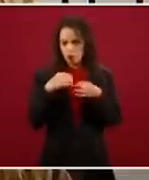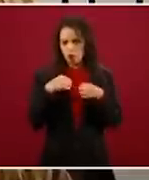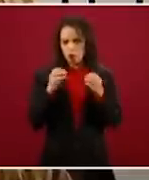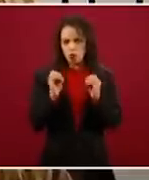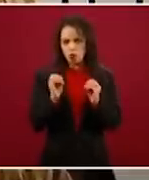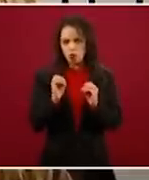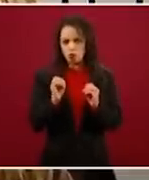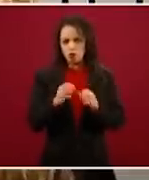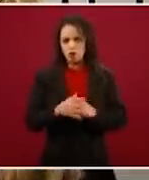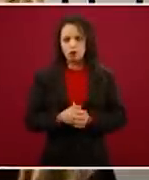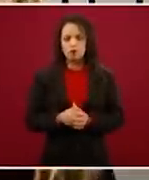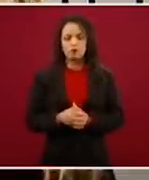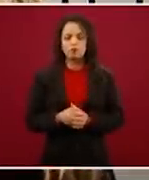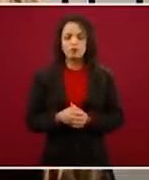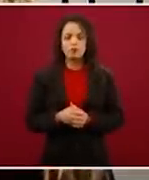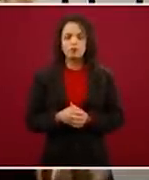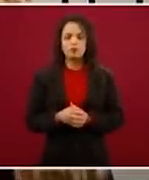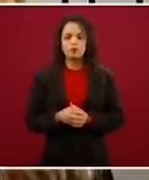¿Cuál, secretaría?